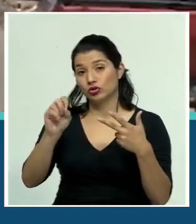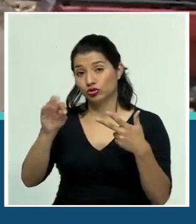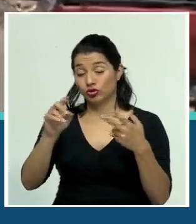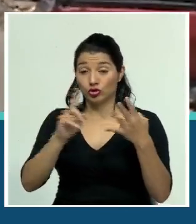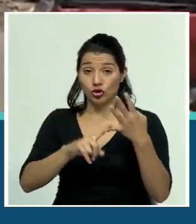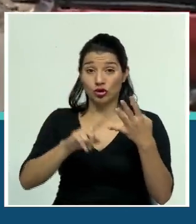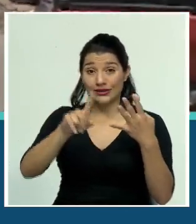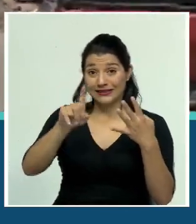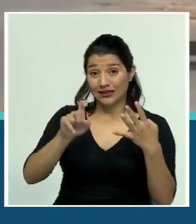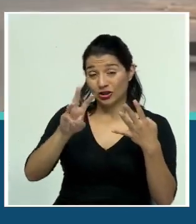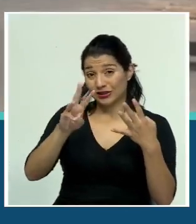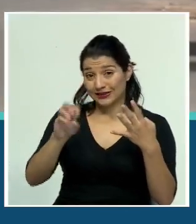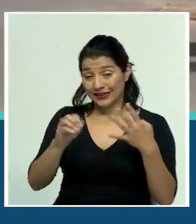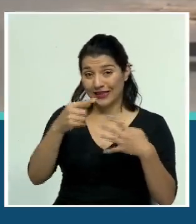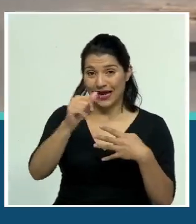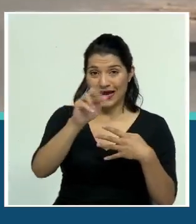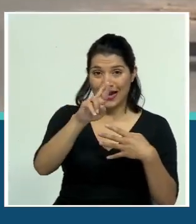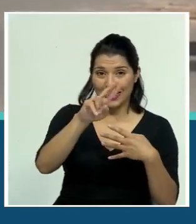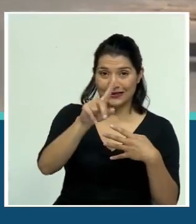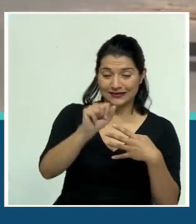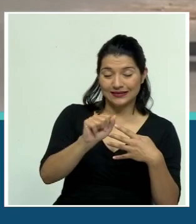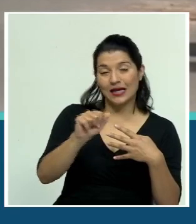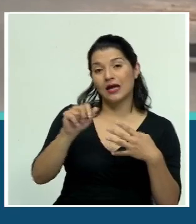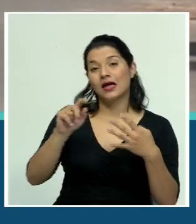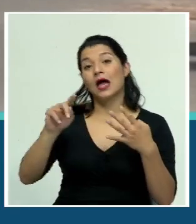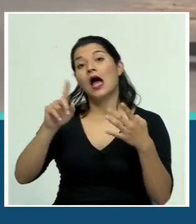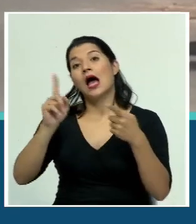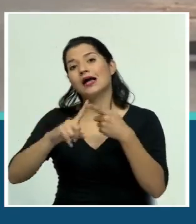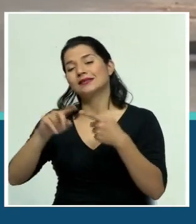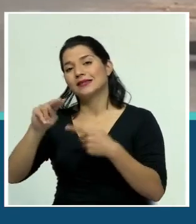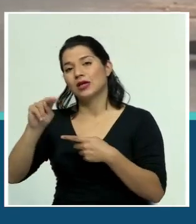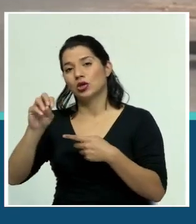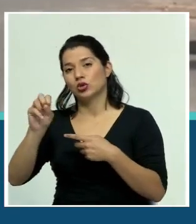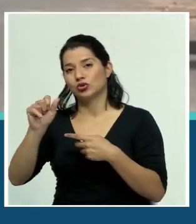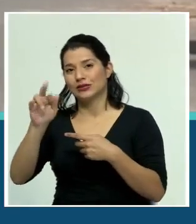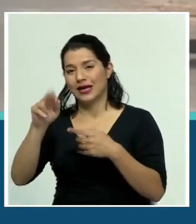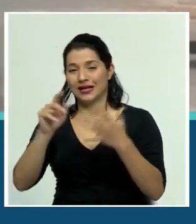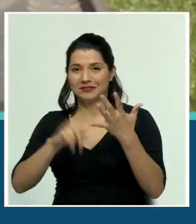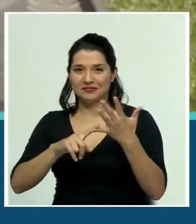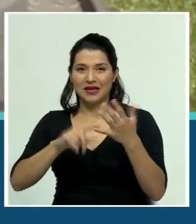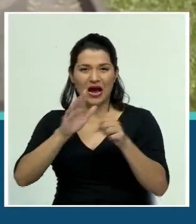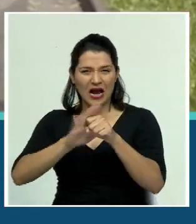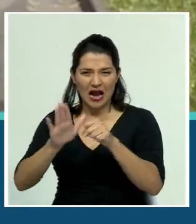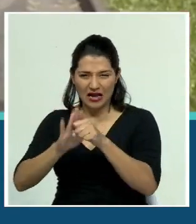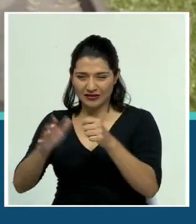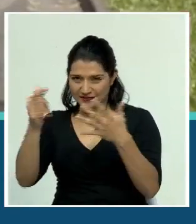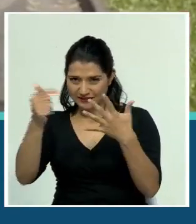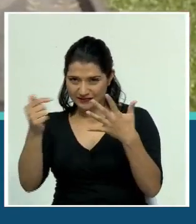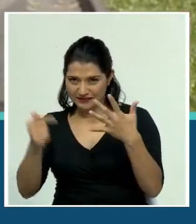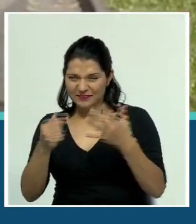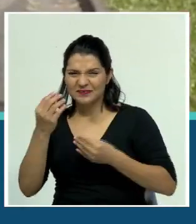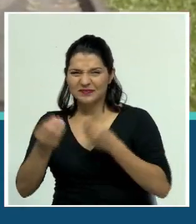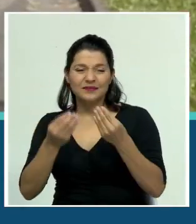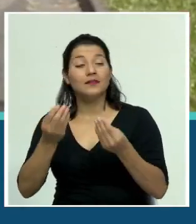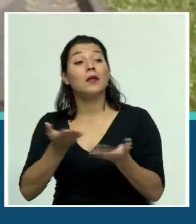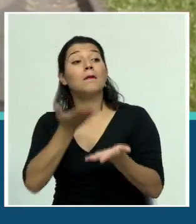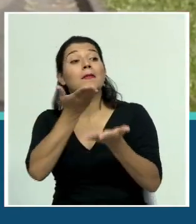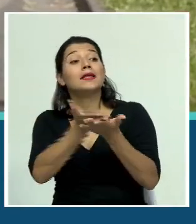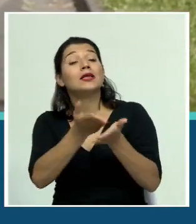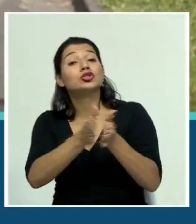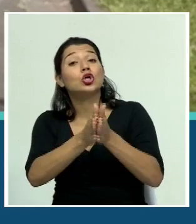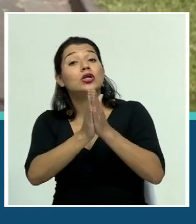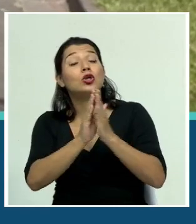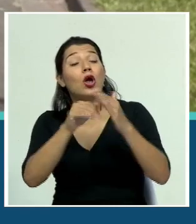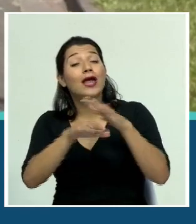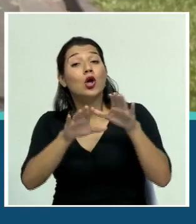y Nosara, así como la autopista General Cañas, entre otras. Para esto presentarán una moción ante la Comisión de Infraestructura en